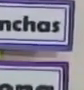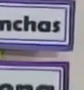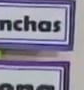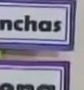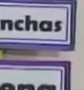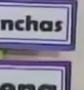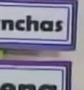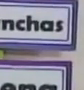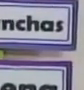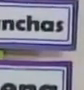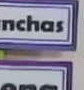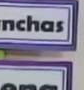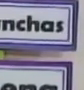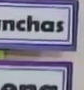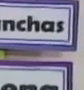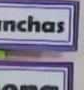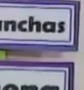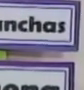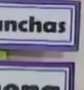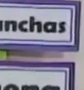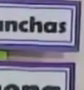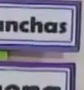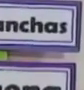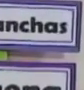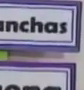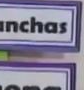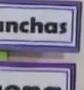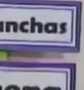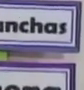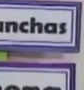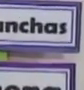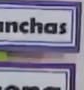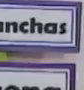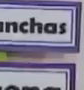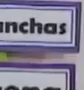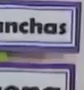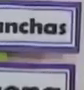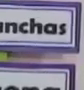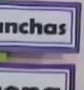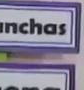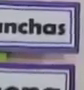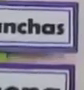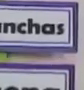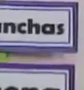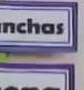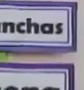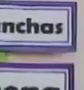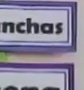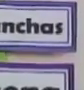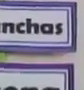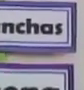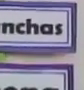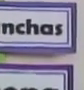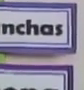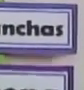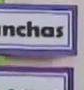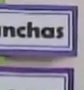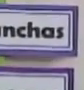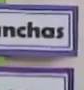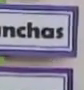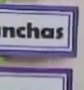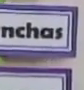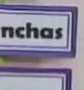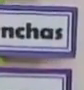tres. Muy bien. Es la palabra años y formamos cumple